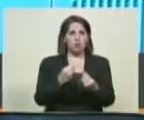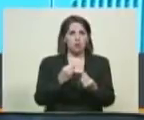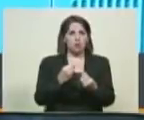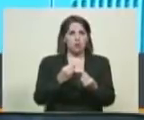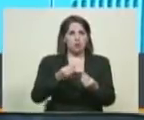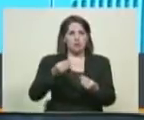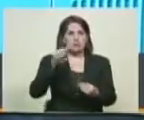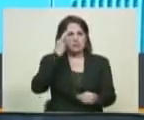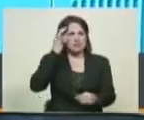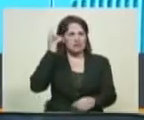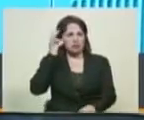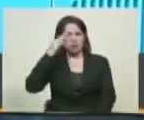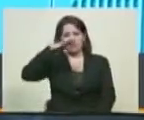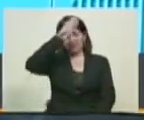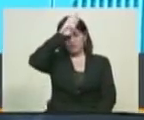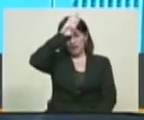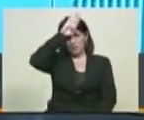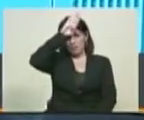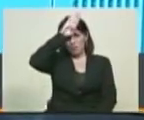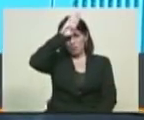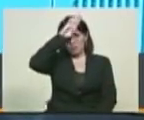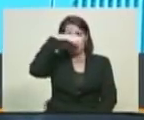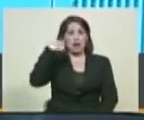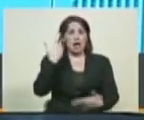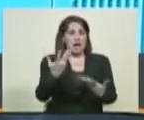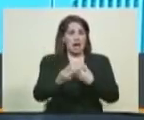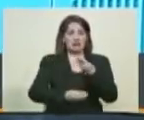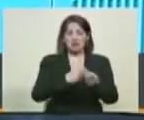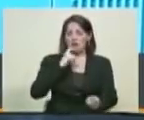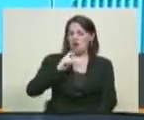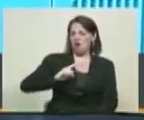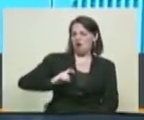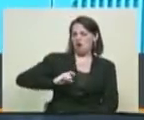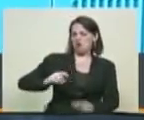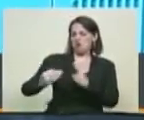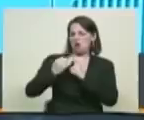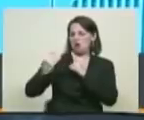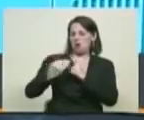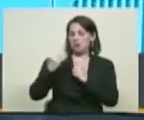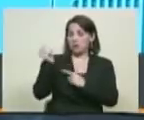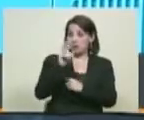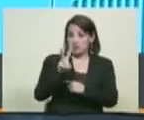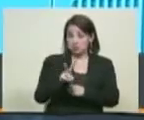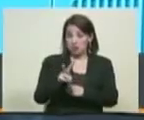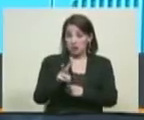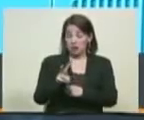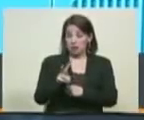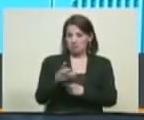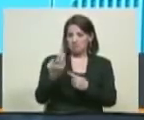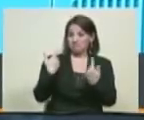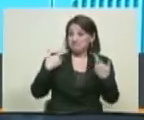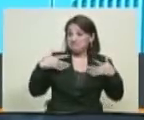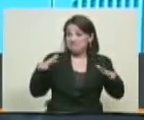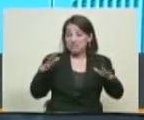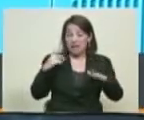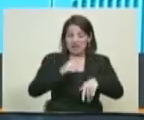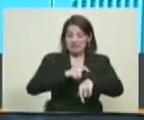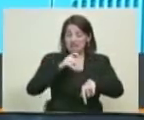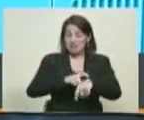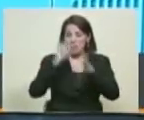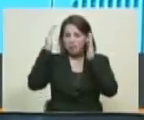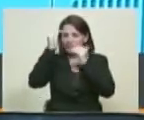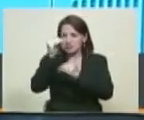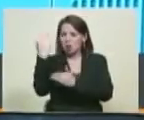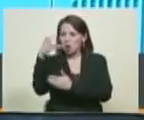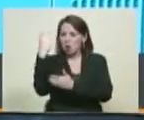su obsesión enfermiza, a su odio contra Venezuela, se lo hubiera dedicado a Colombia, estuviera dejando una